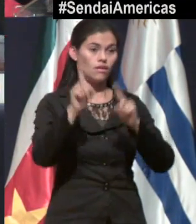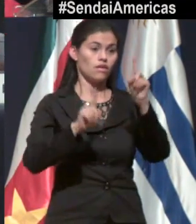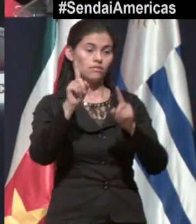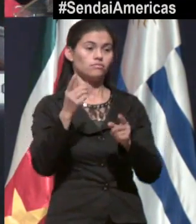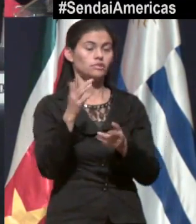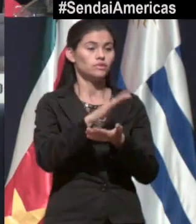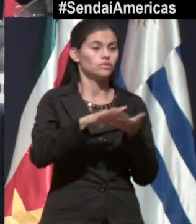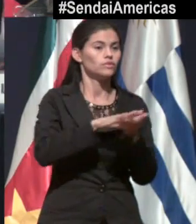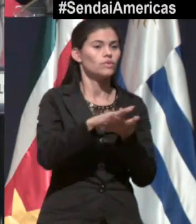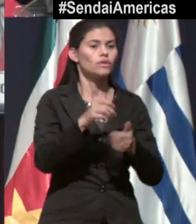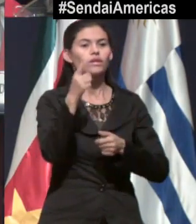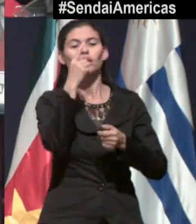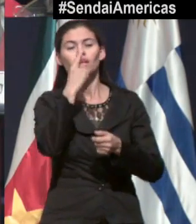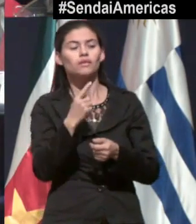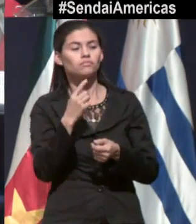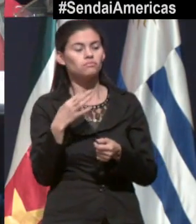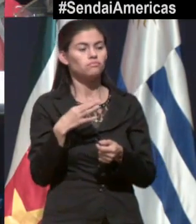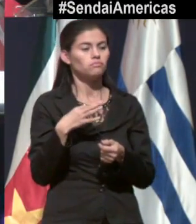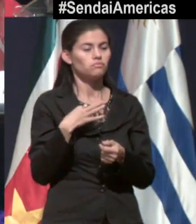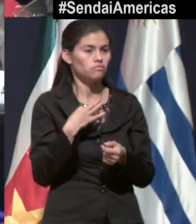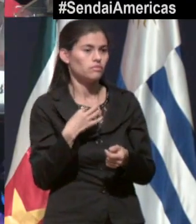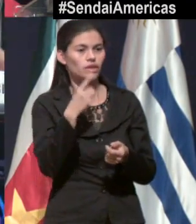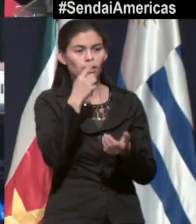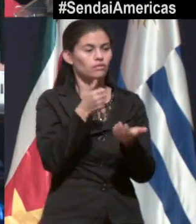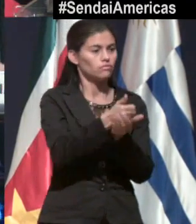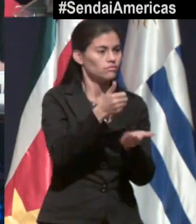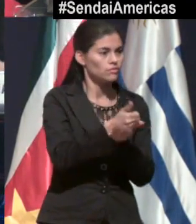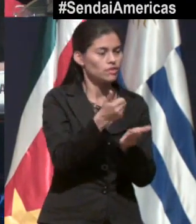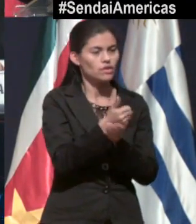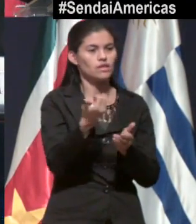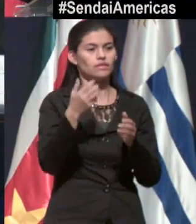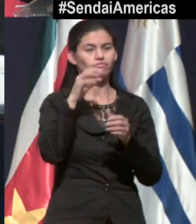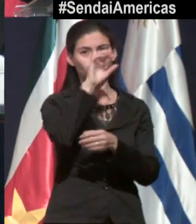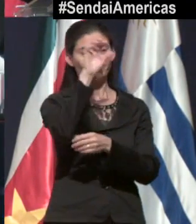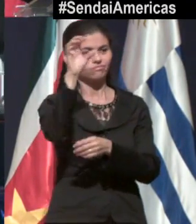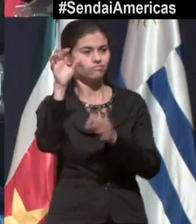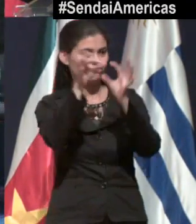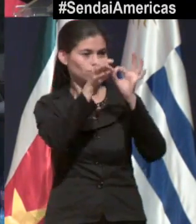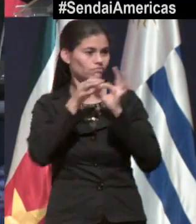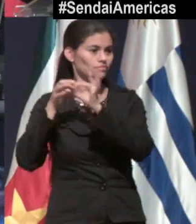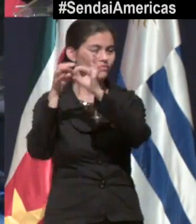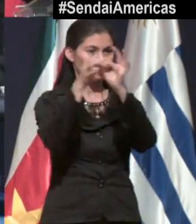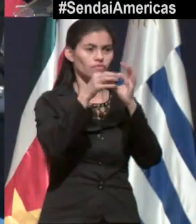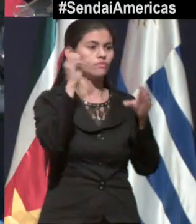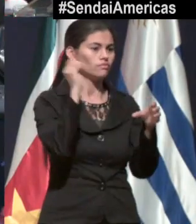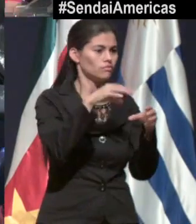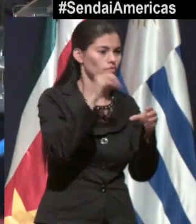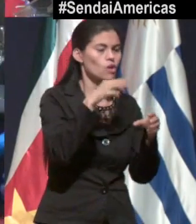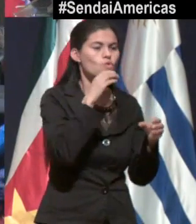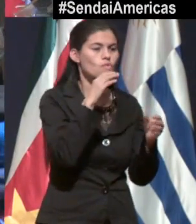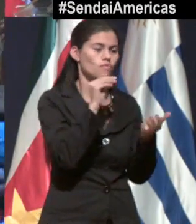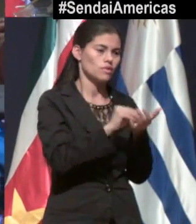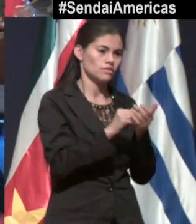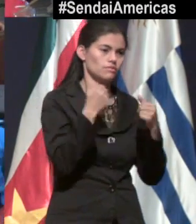casos en la colaboración con las Naciones Unidas, como las bases de datos en línea de buenas